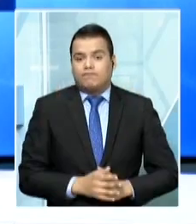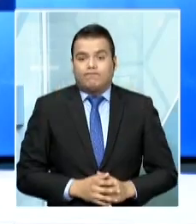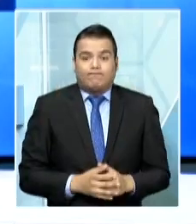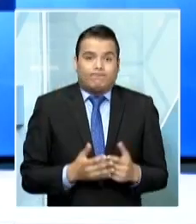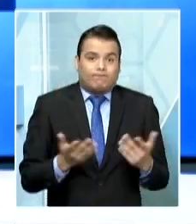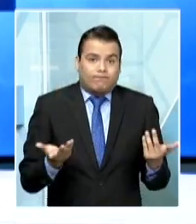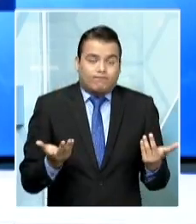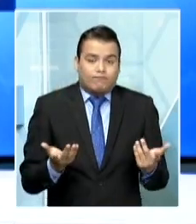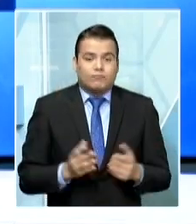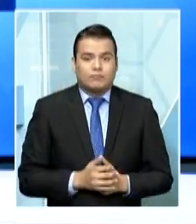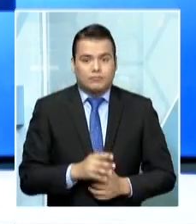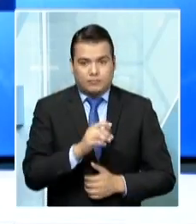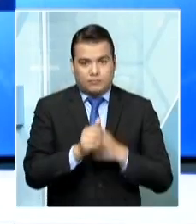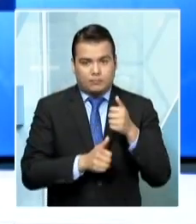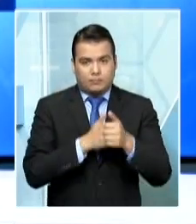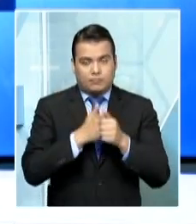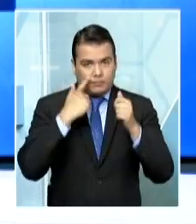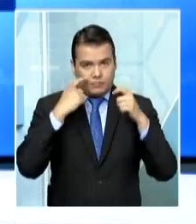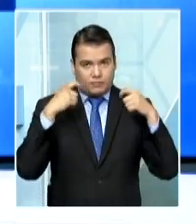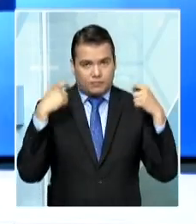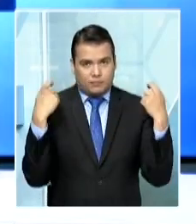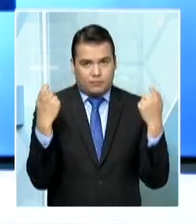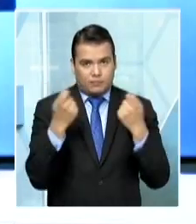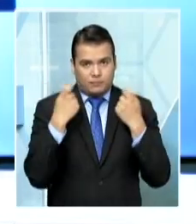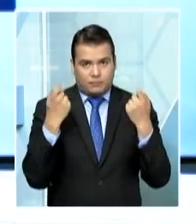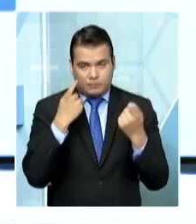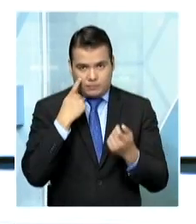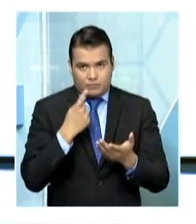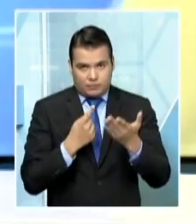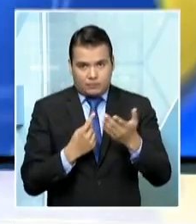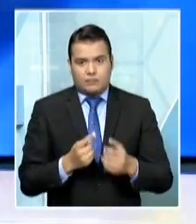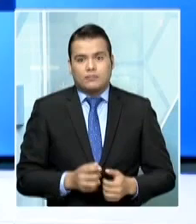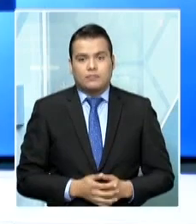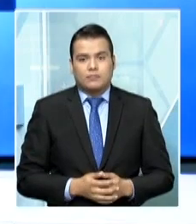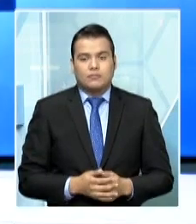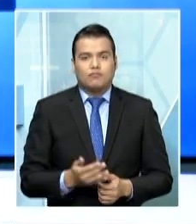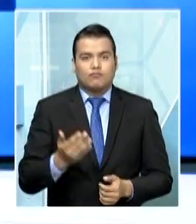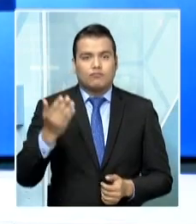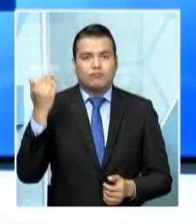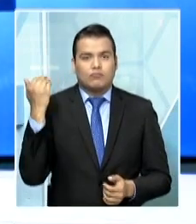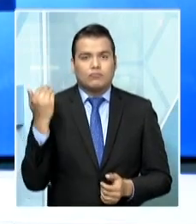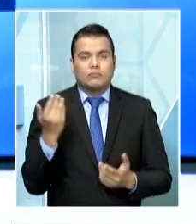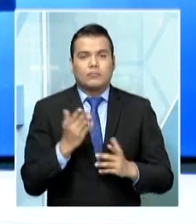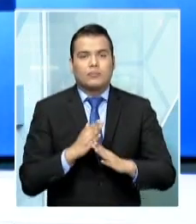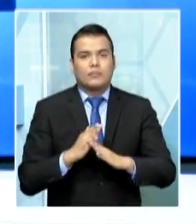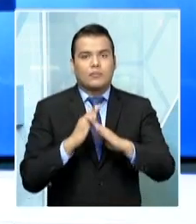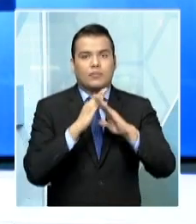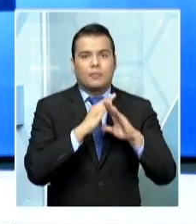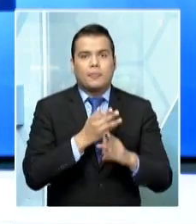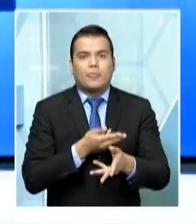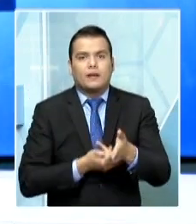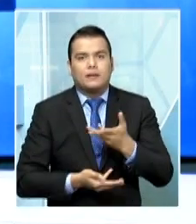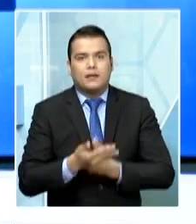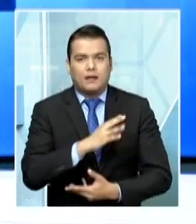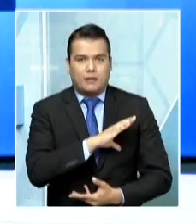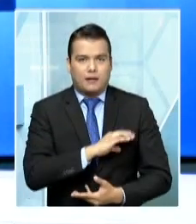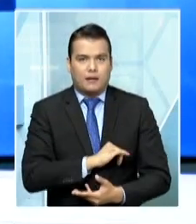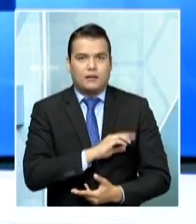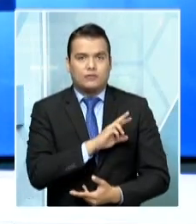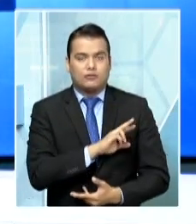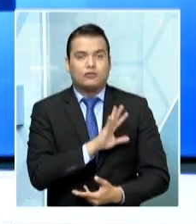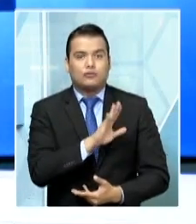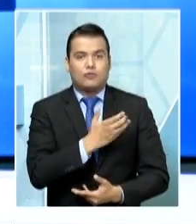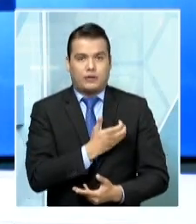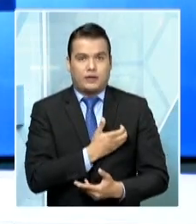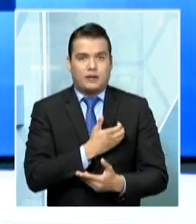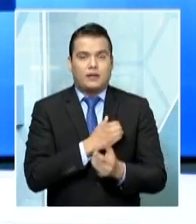tolerancia en las vías. Y la siguiente información es patrocinada por Valle en Paz. El más reciente informe de seguridad y convivencia de la Alcaldía de Cali evidenció